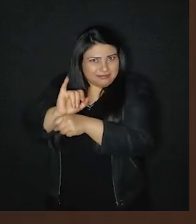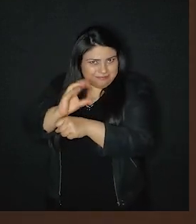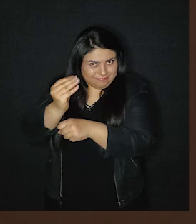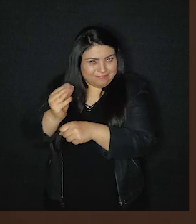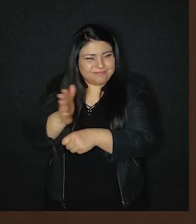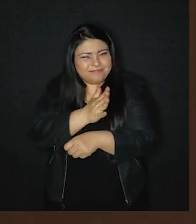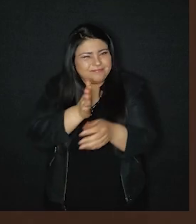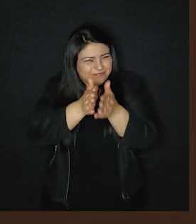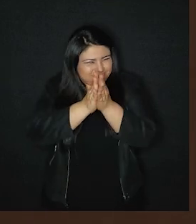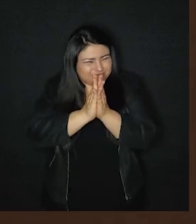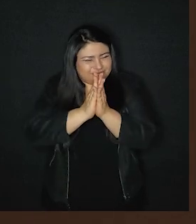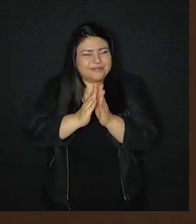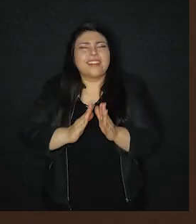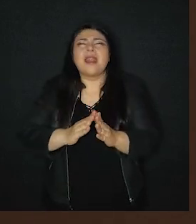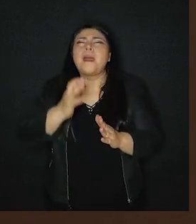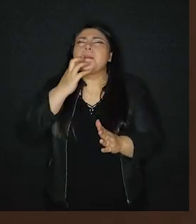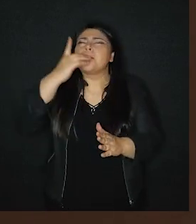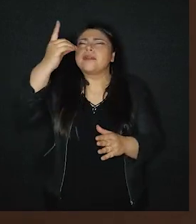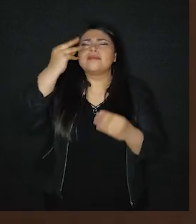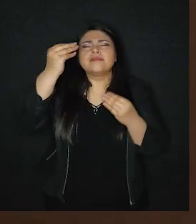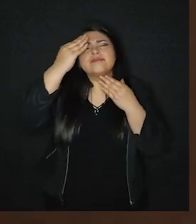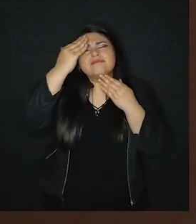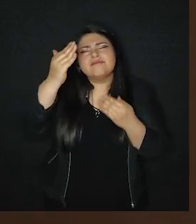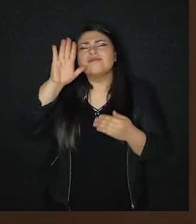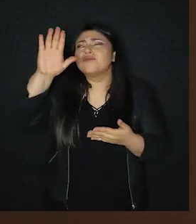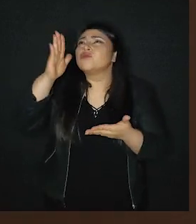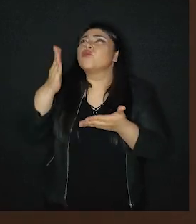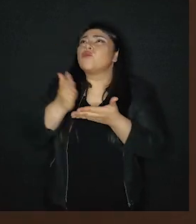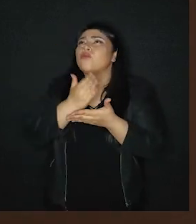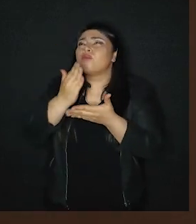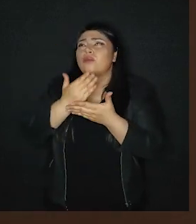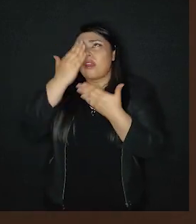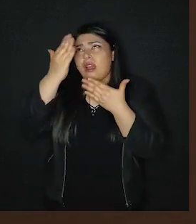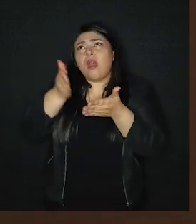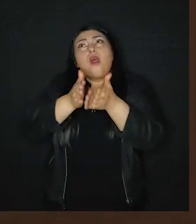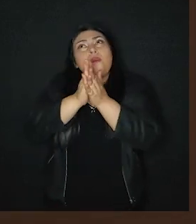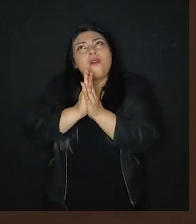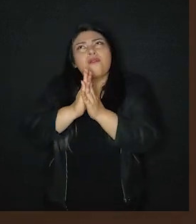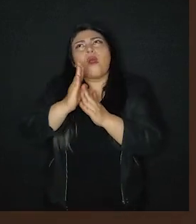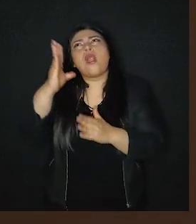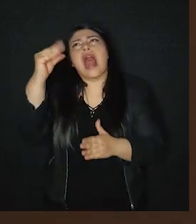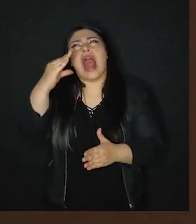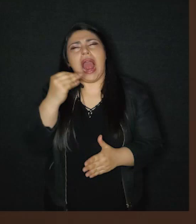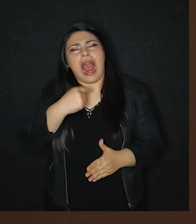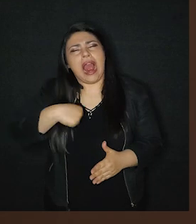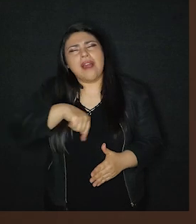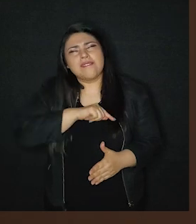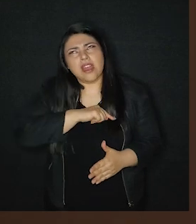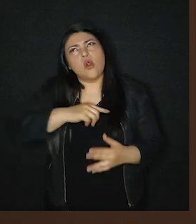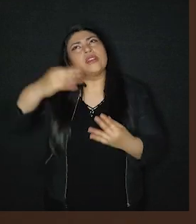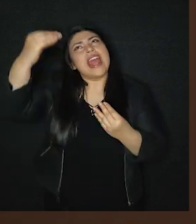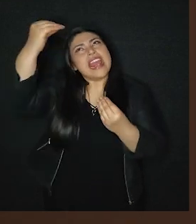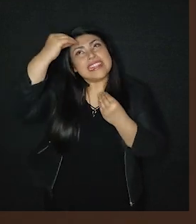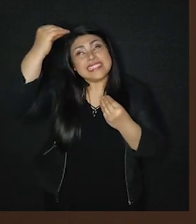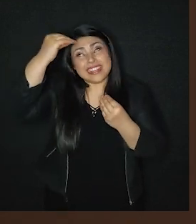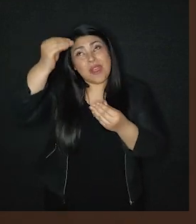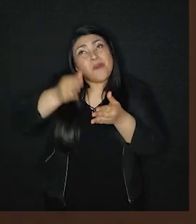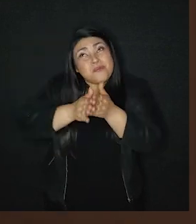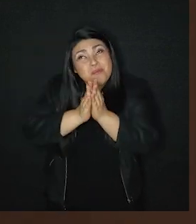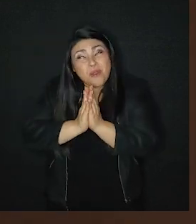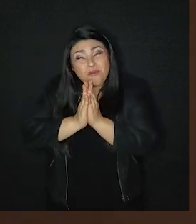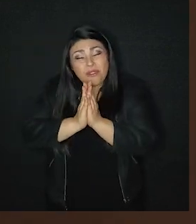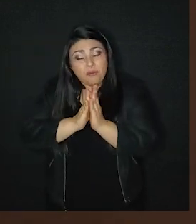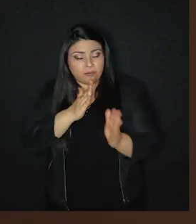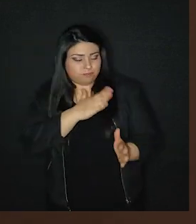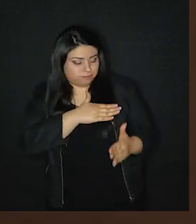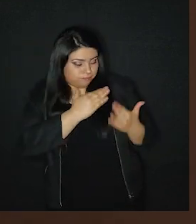oramos antes de iniciar padre Muchísimas gracias por tu palabra te pido que nos hables que no se enseñes que confrontes